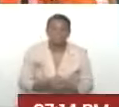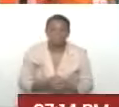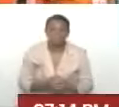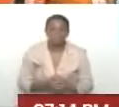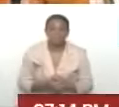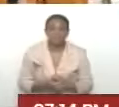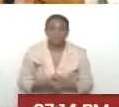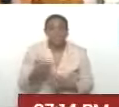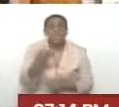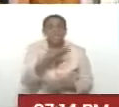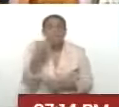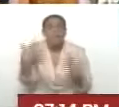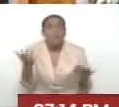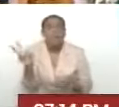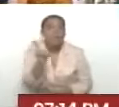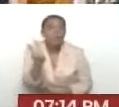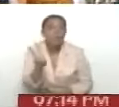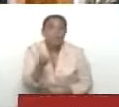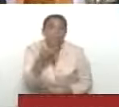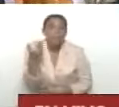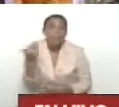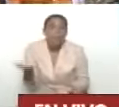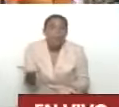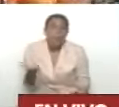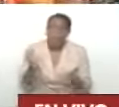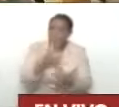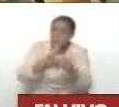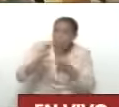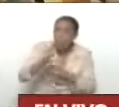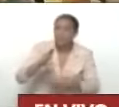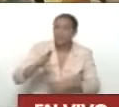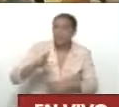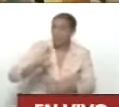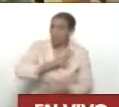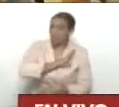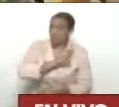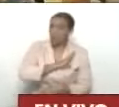¿Qué es lo mejor? Lo nuestro, nuestras tradiciones, nuestra cultura,